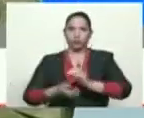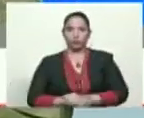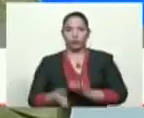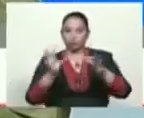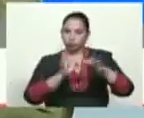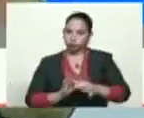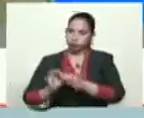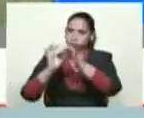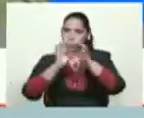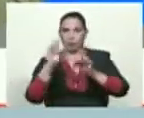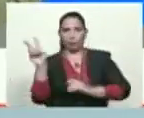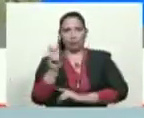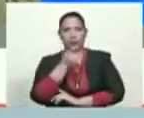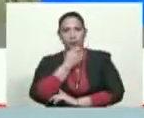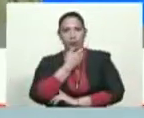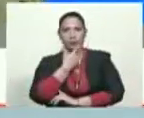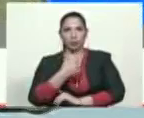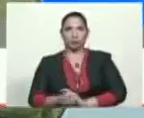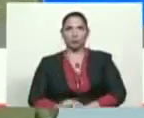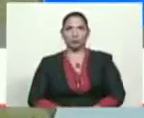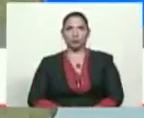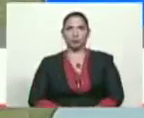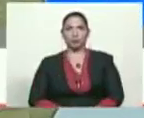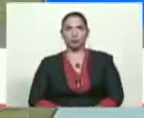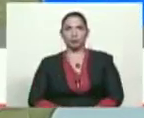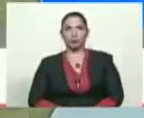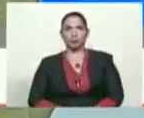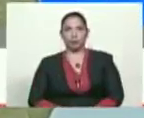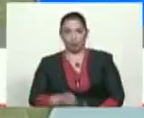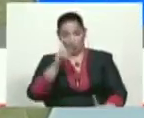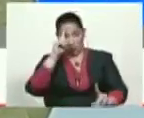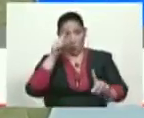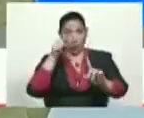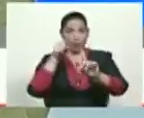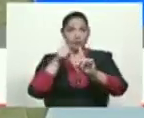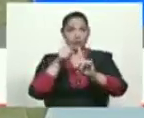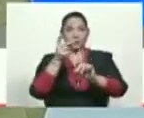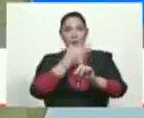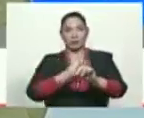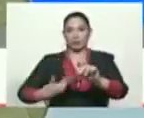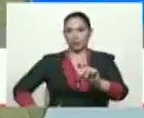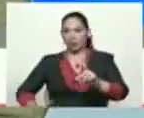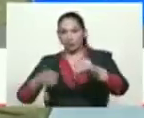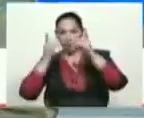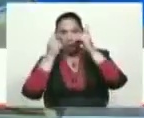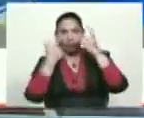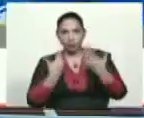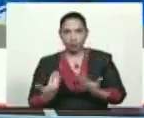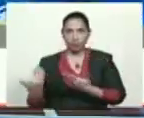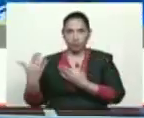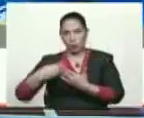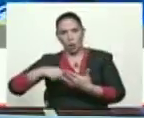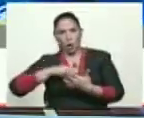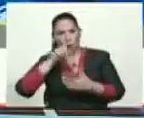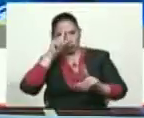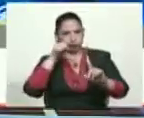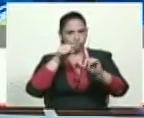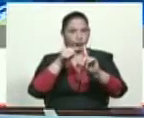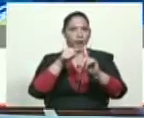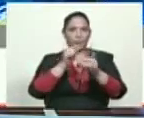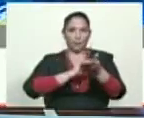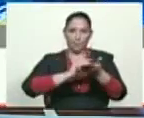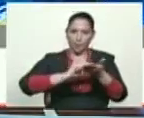por la venezuela bella aquí están los objetivos vicepresidenta aunque nos hemos trazado